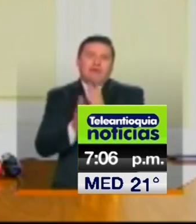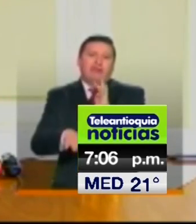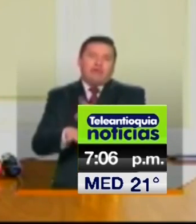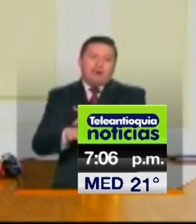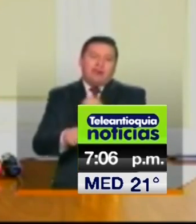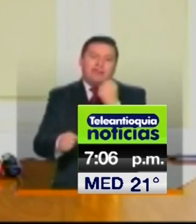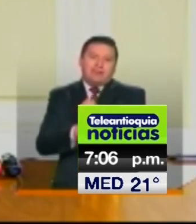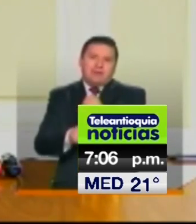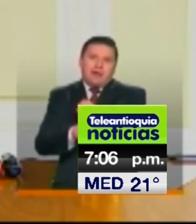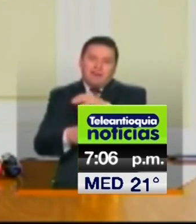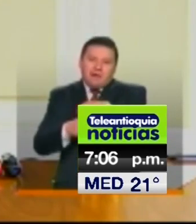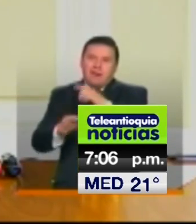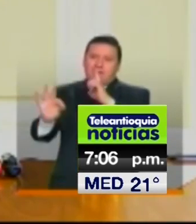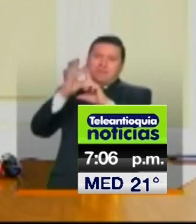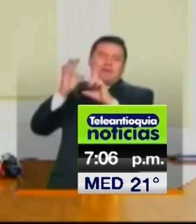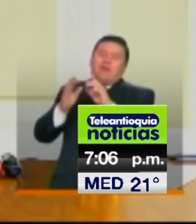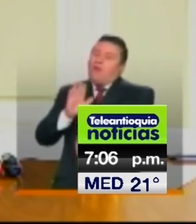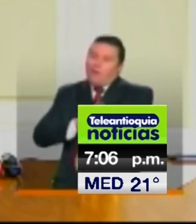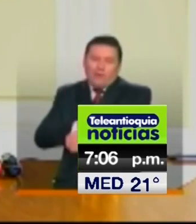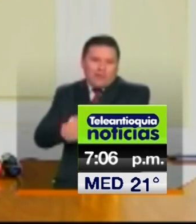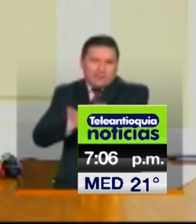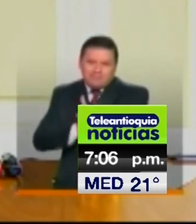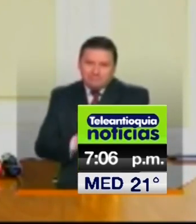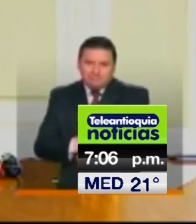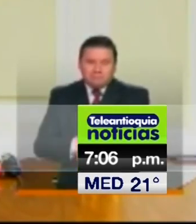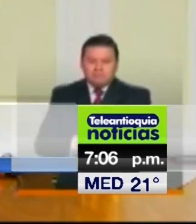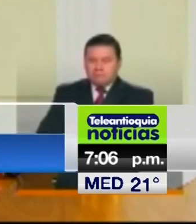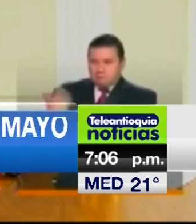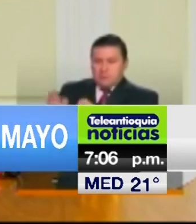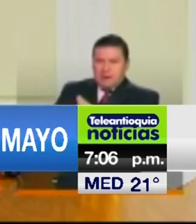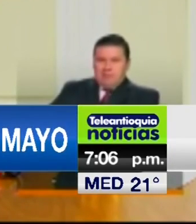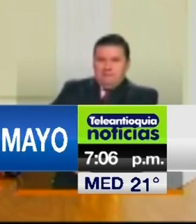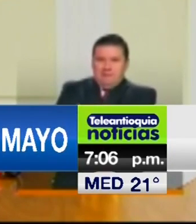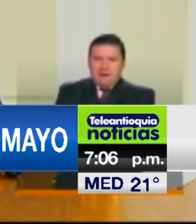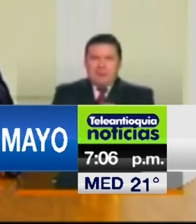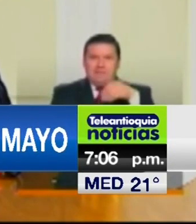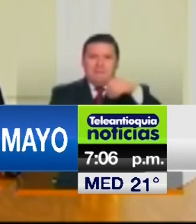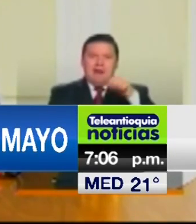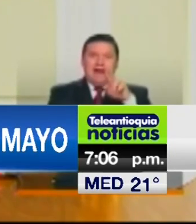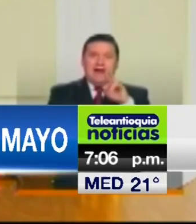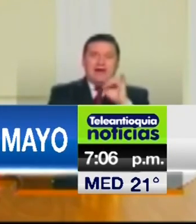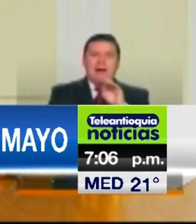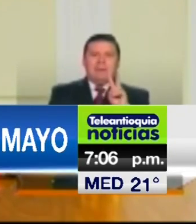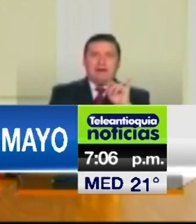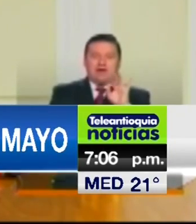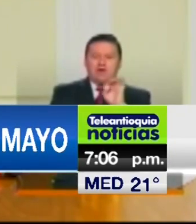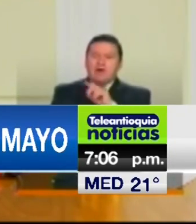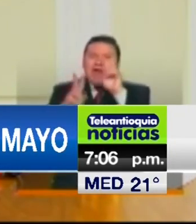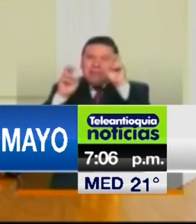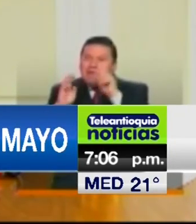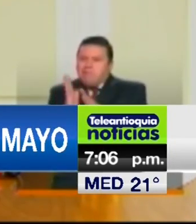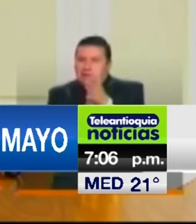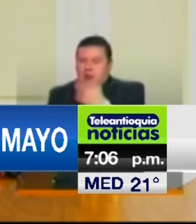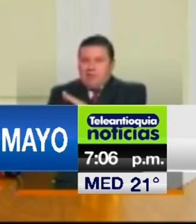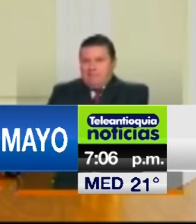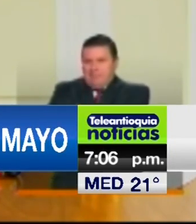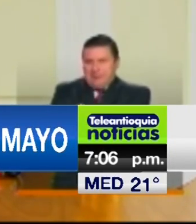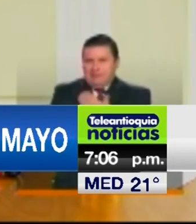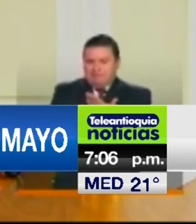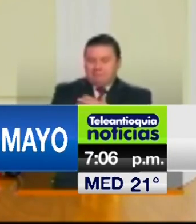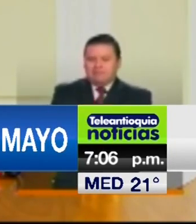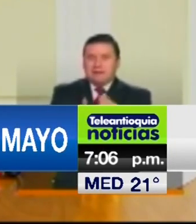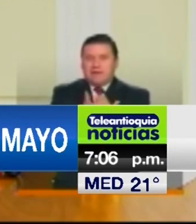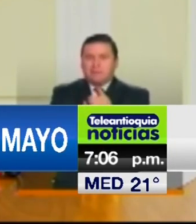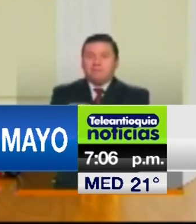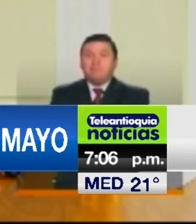o trabajo en casa. Ahora le daré la palabra a la ministra María Victoria Angulo para que también se refiera a esa medida. Pero